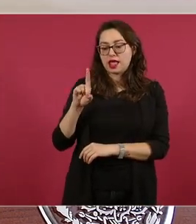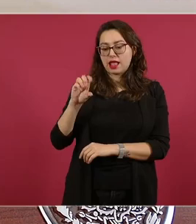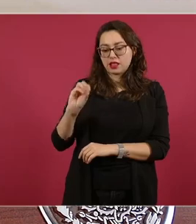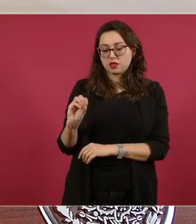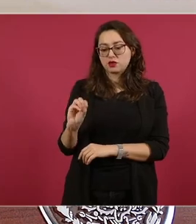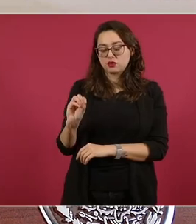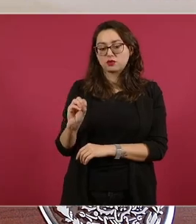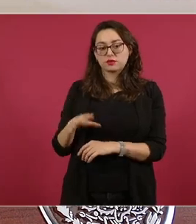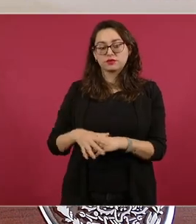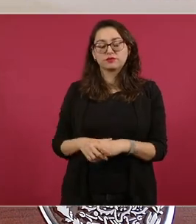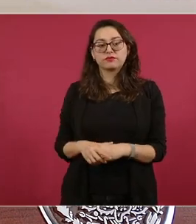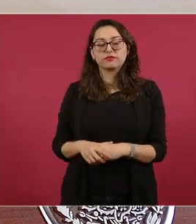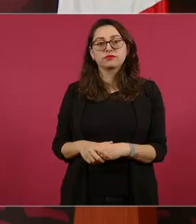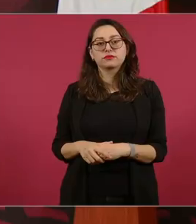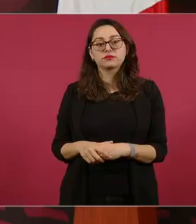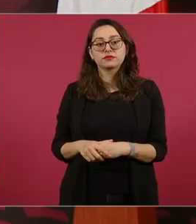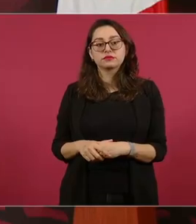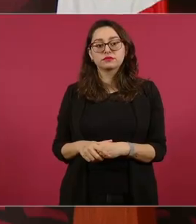grúas,